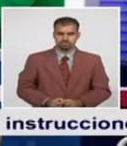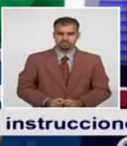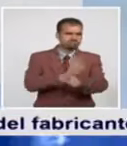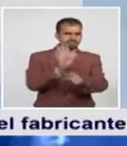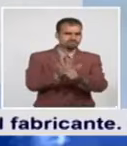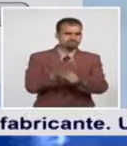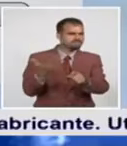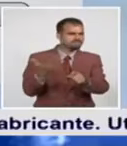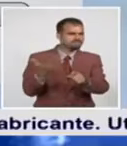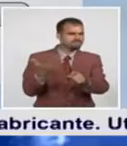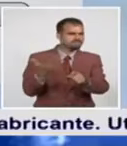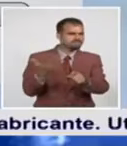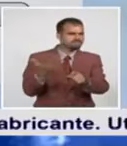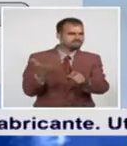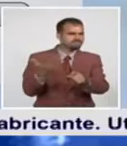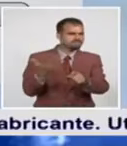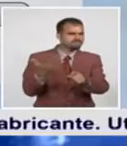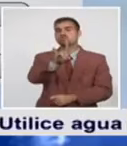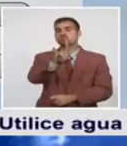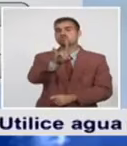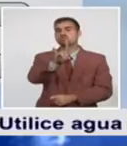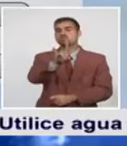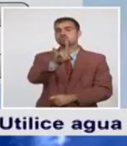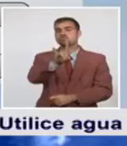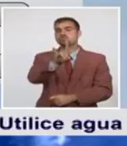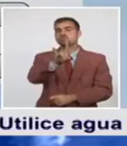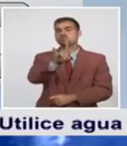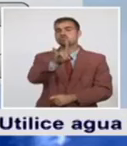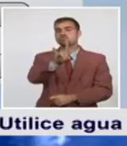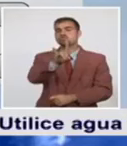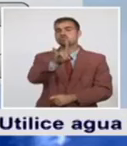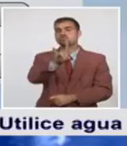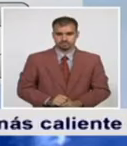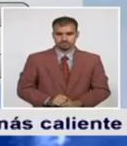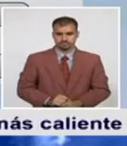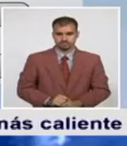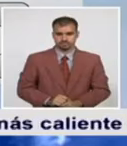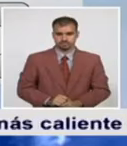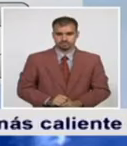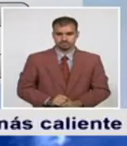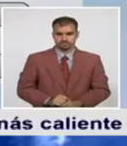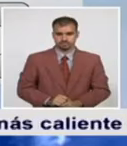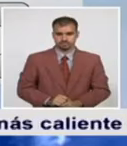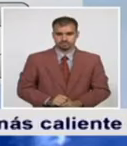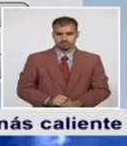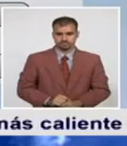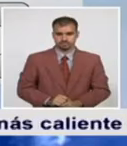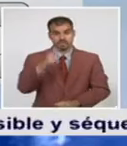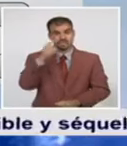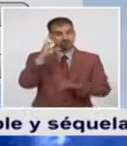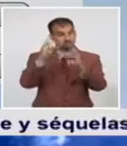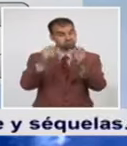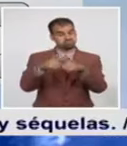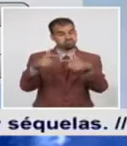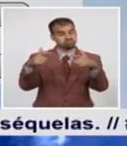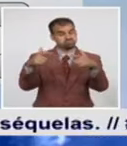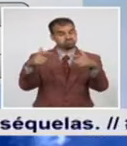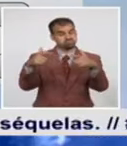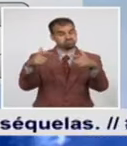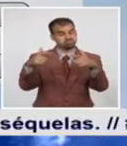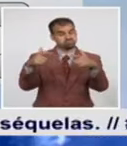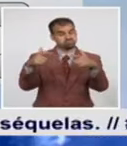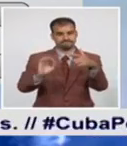diagnosticaron 915 personas con COVID-19, cifra muy elevada de casos